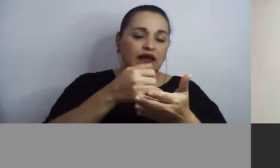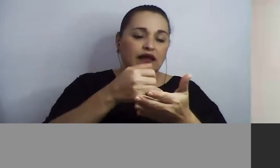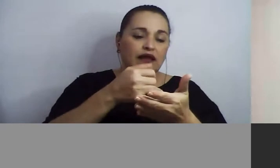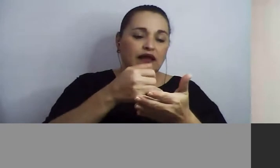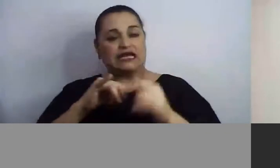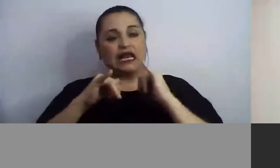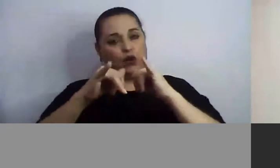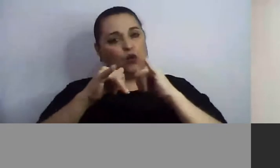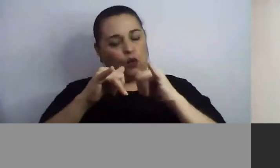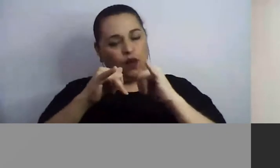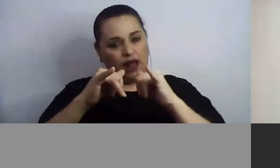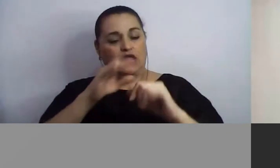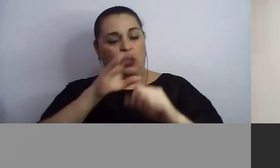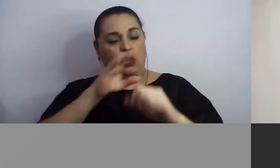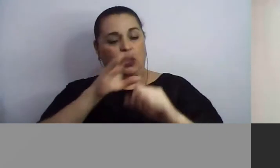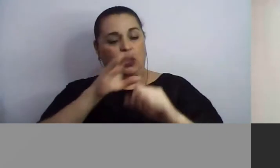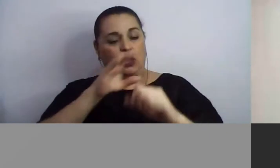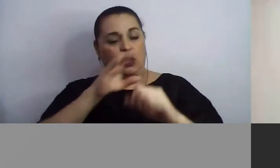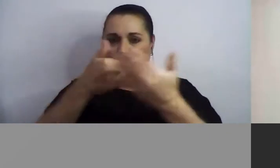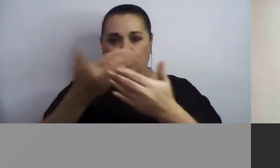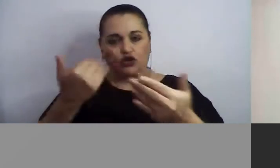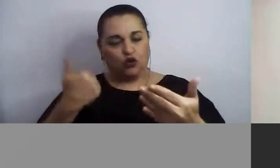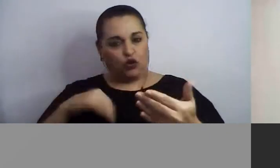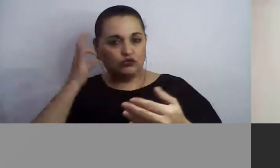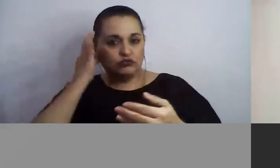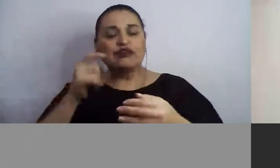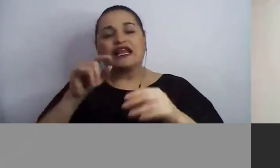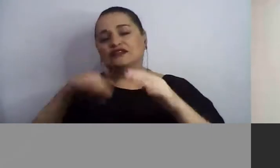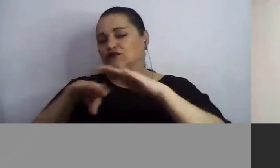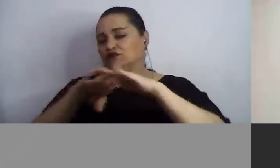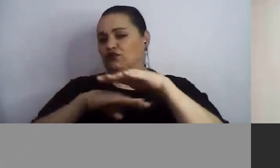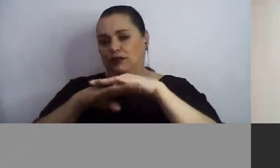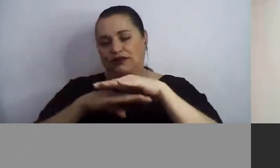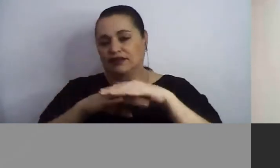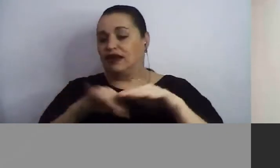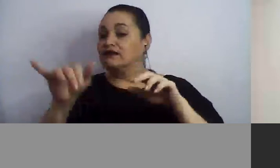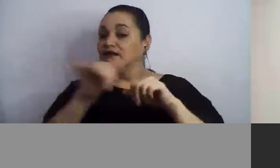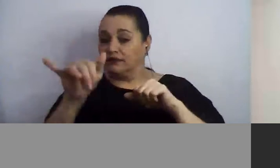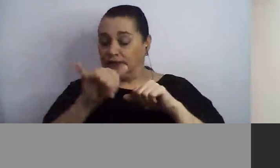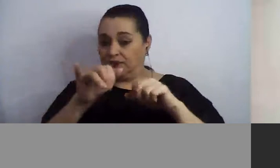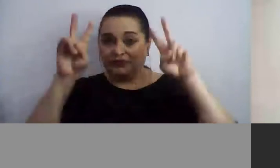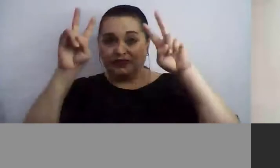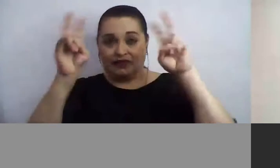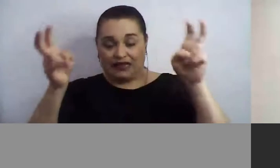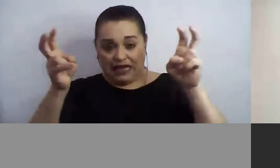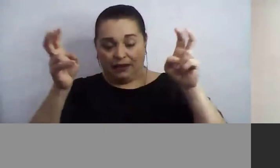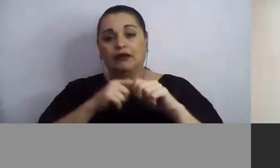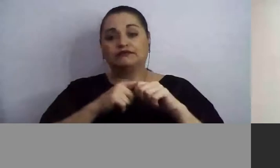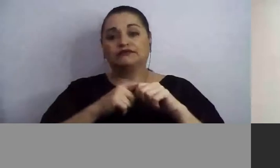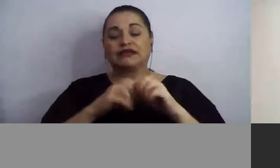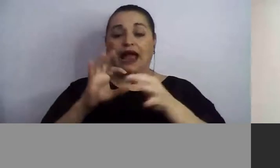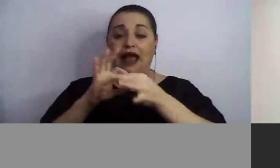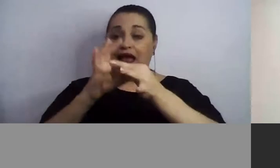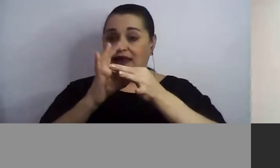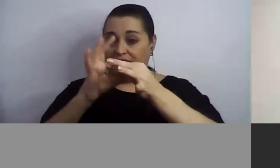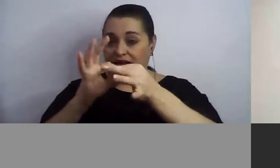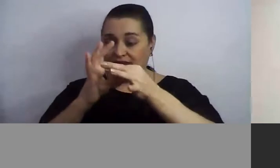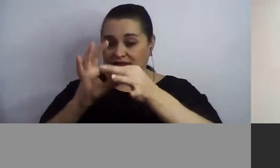condiciones para todas y todos es fundamental asimismo el tema de las alianzas